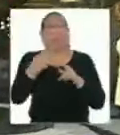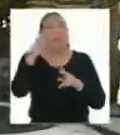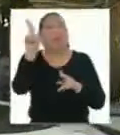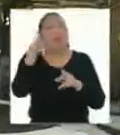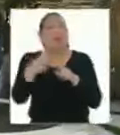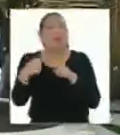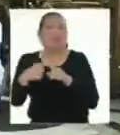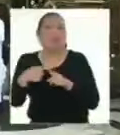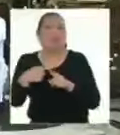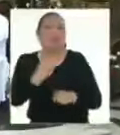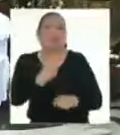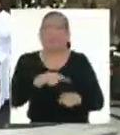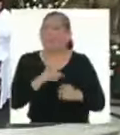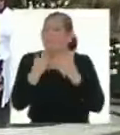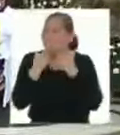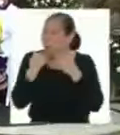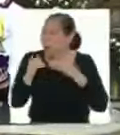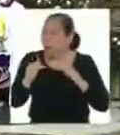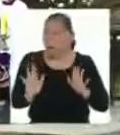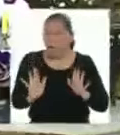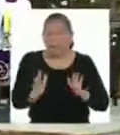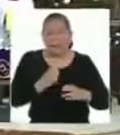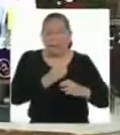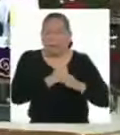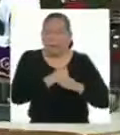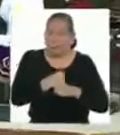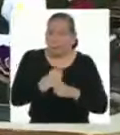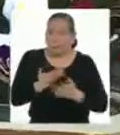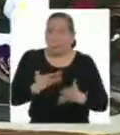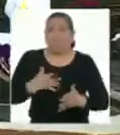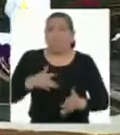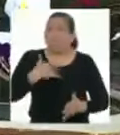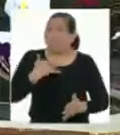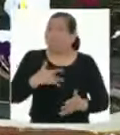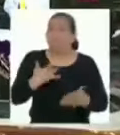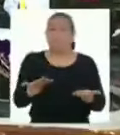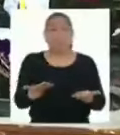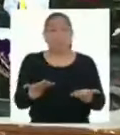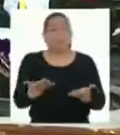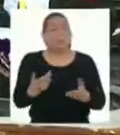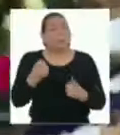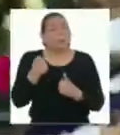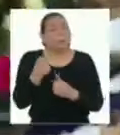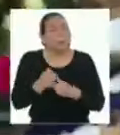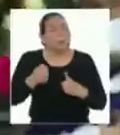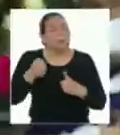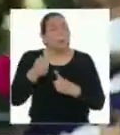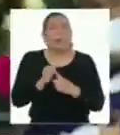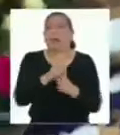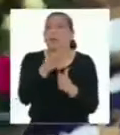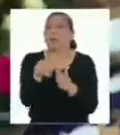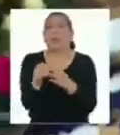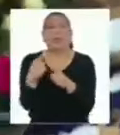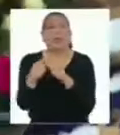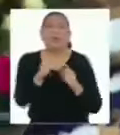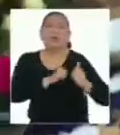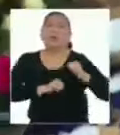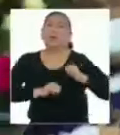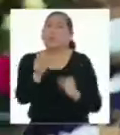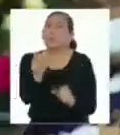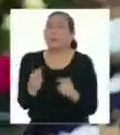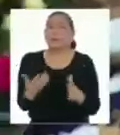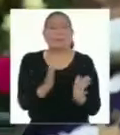religiosa. Ante la consternación y la sensación de impotencia que golpea a todos,